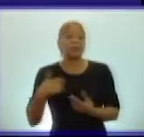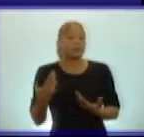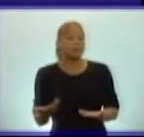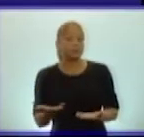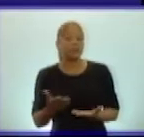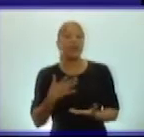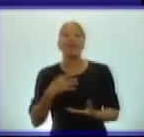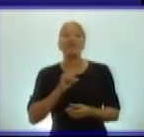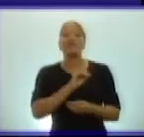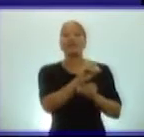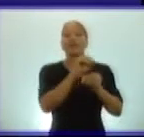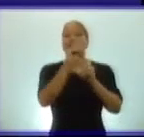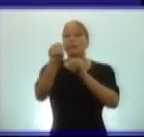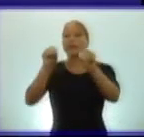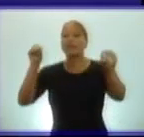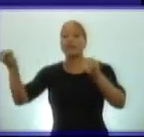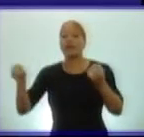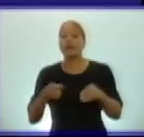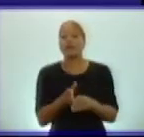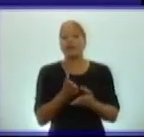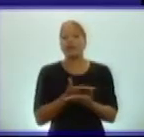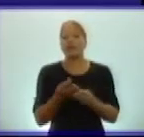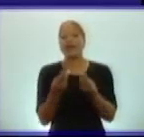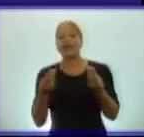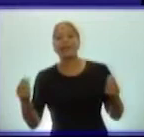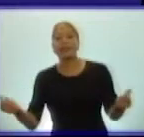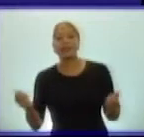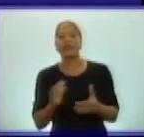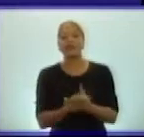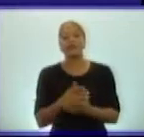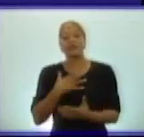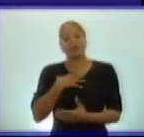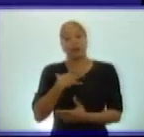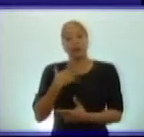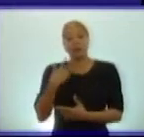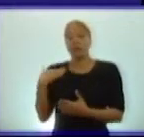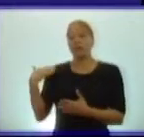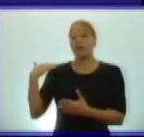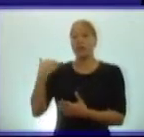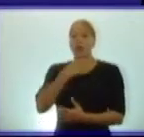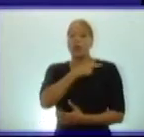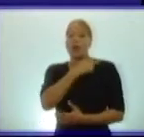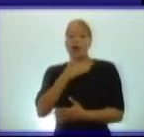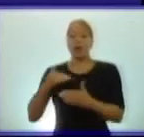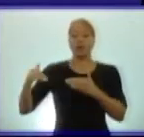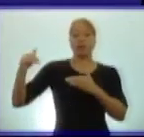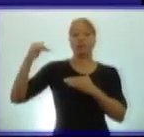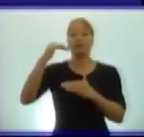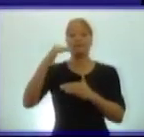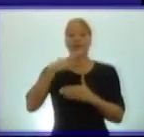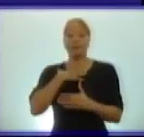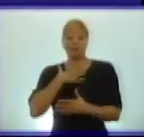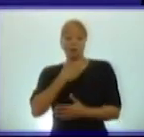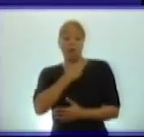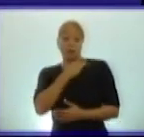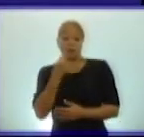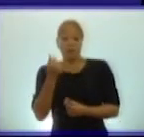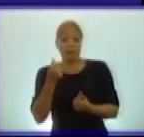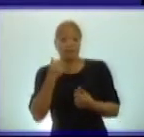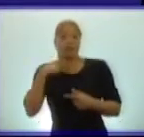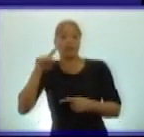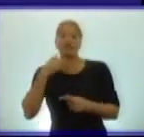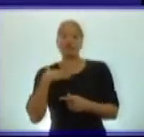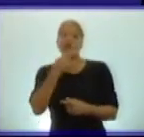haciendo reparticiones de tierra en correspondencia con la jerarquía militar de quienes conquistaban, lo que trajo